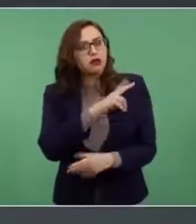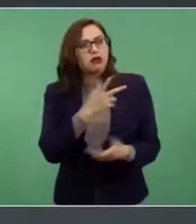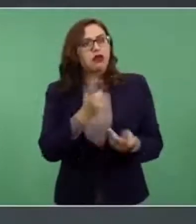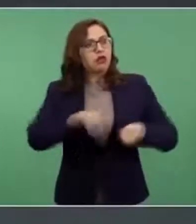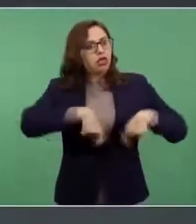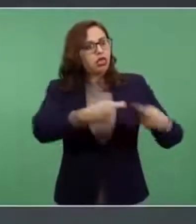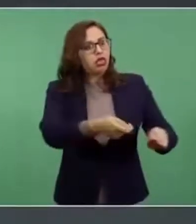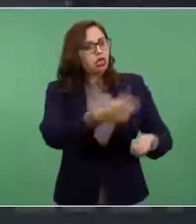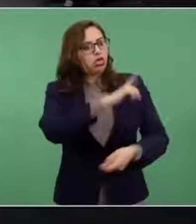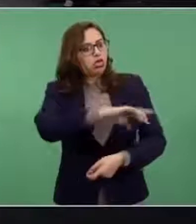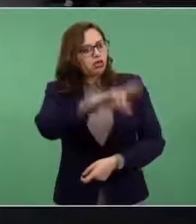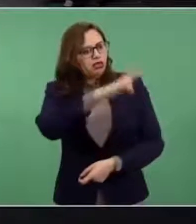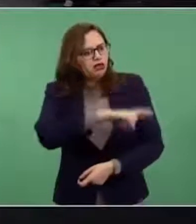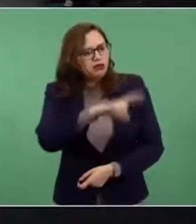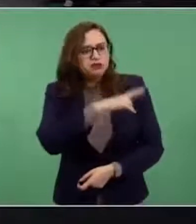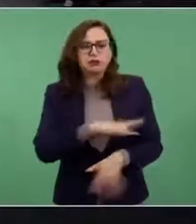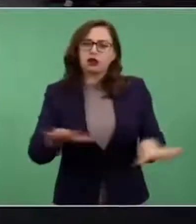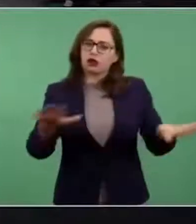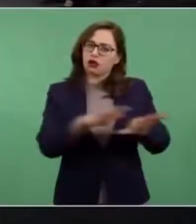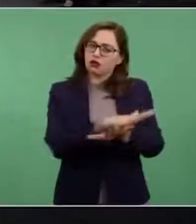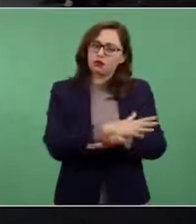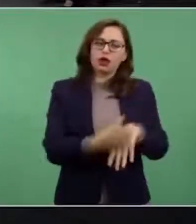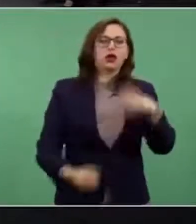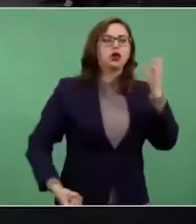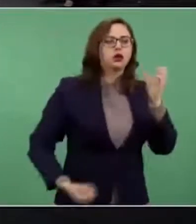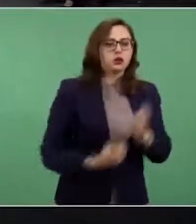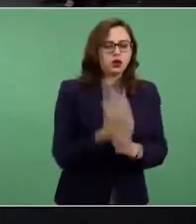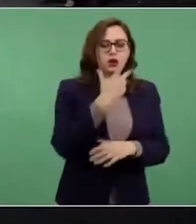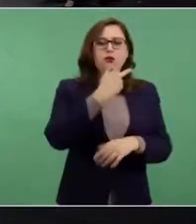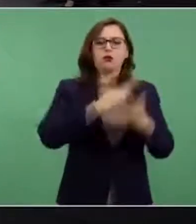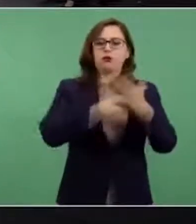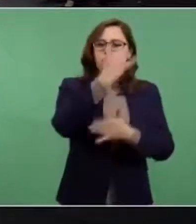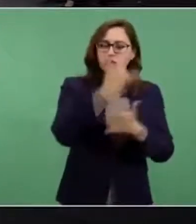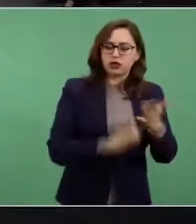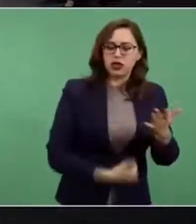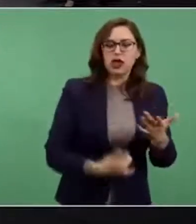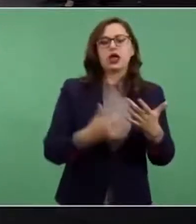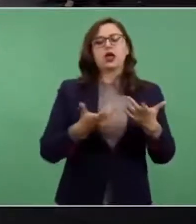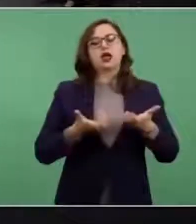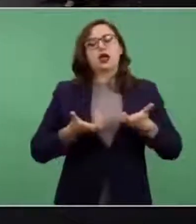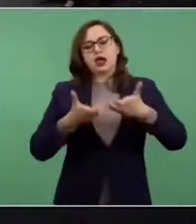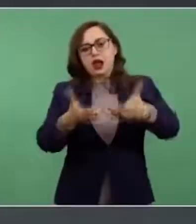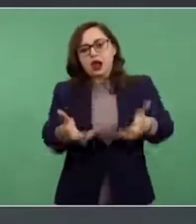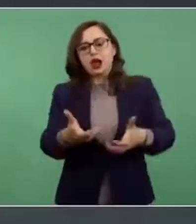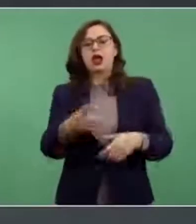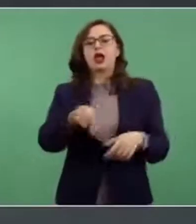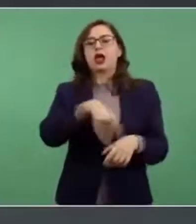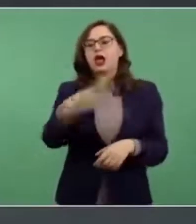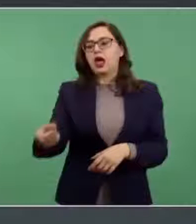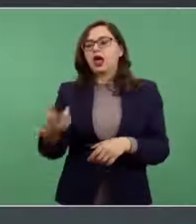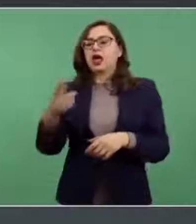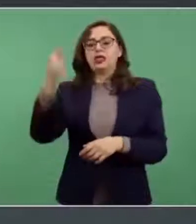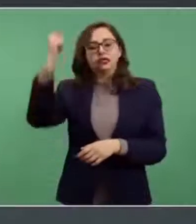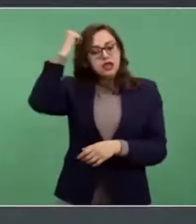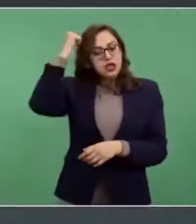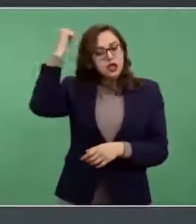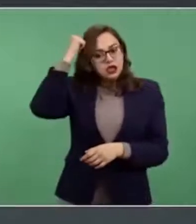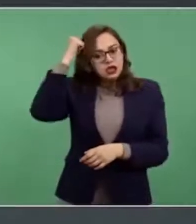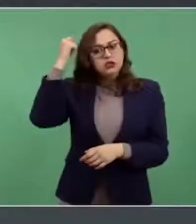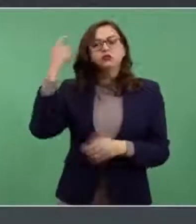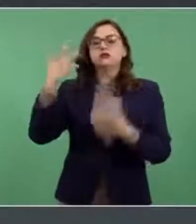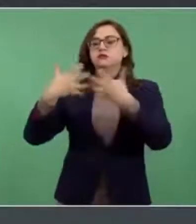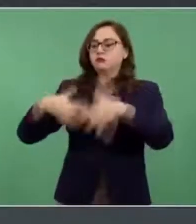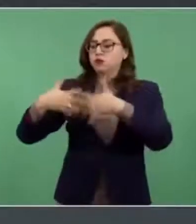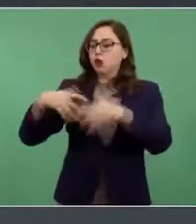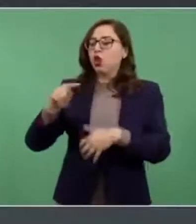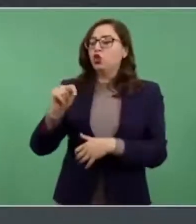mantenimiento concesionado de carreteras, la autopista Peñón-Texcoco, la coquizadora